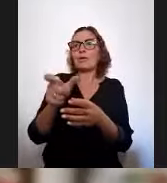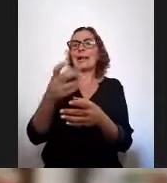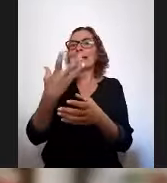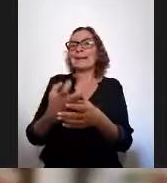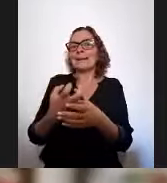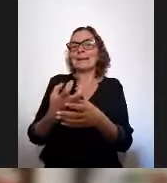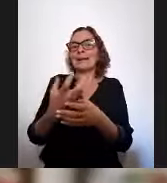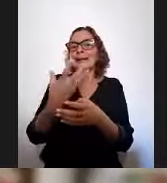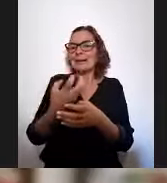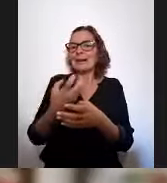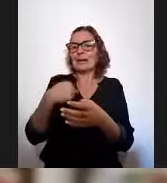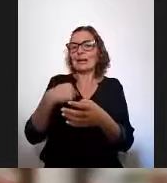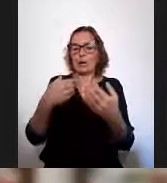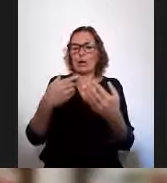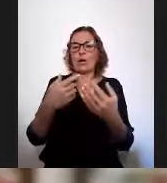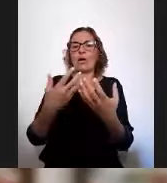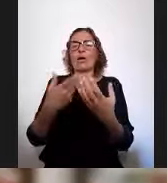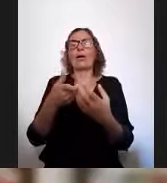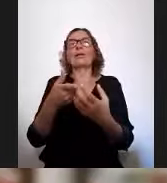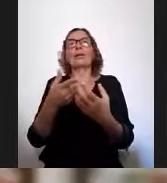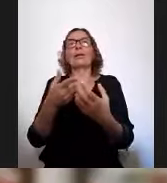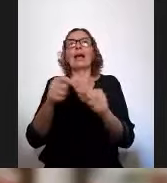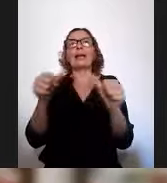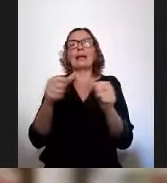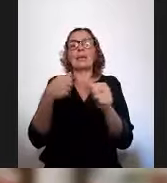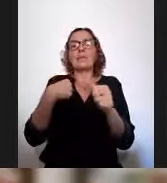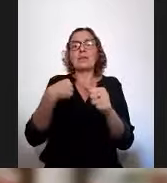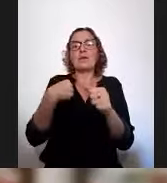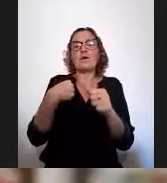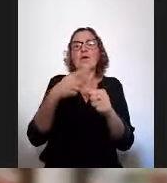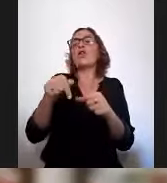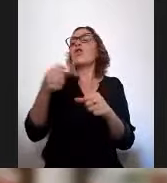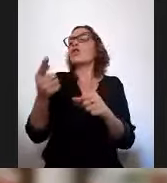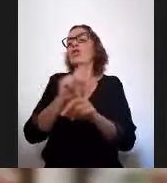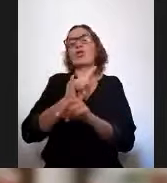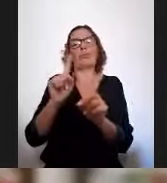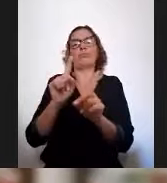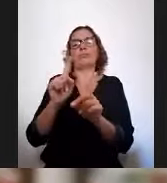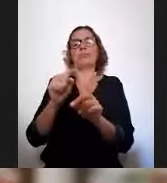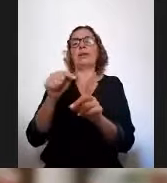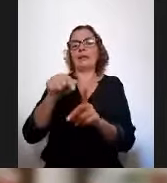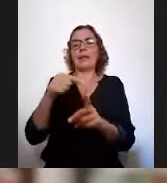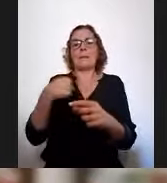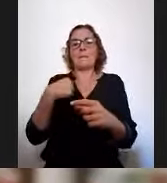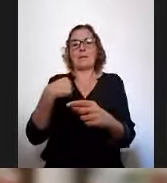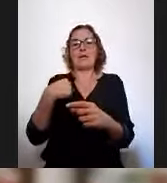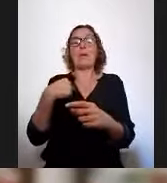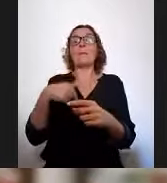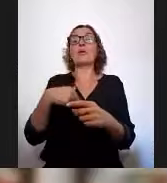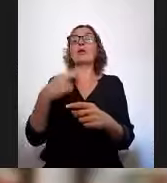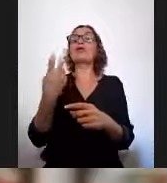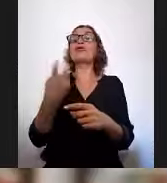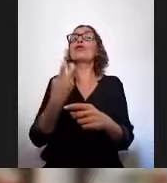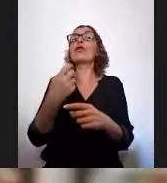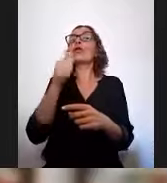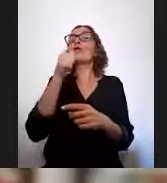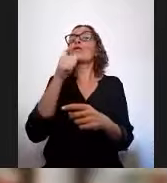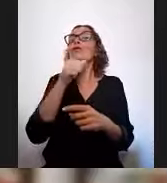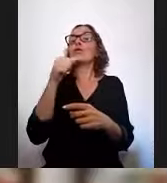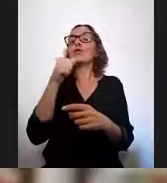de usar o quiera usar el nuestro y no otro. ¿Por qué? Porque le resolvemos ese